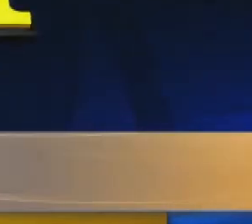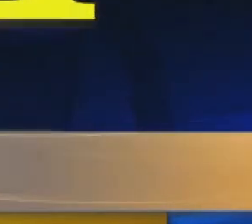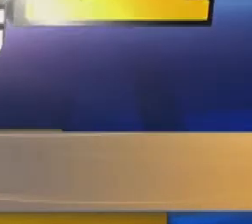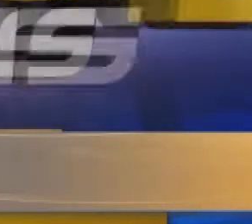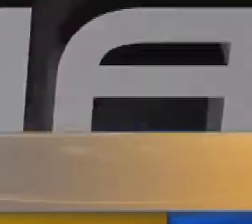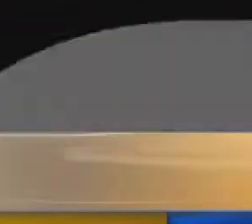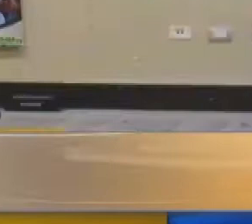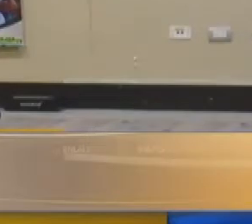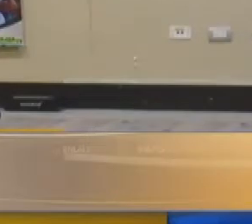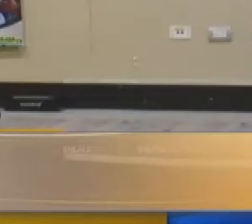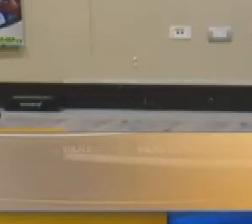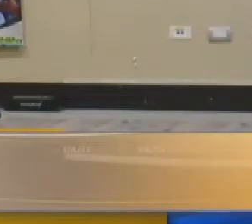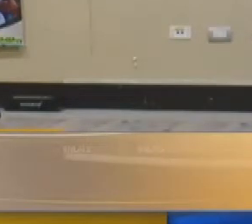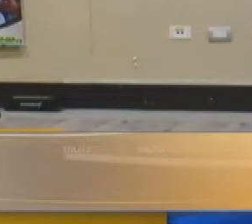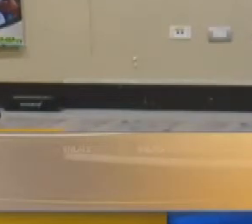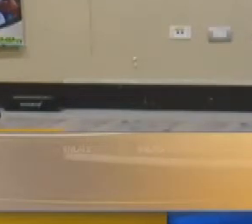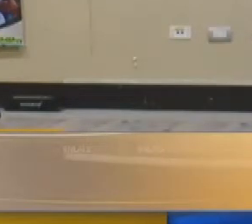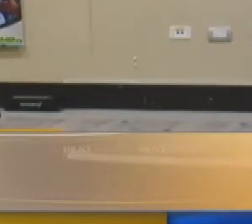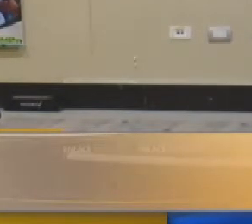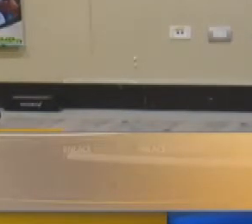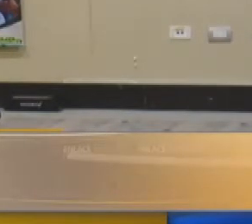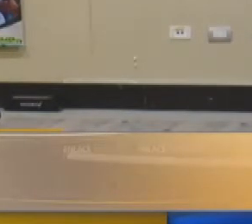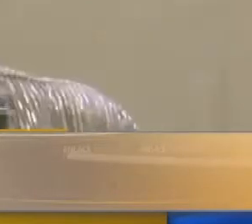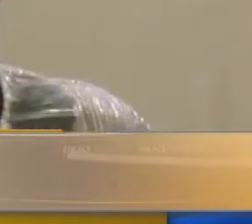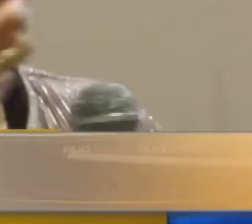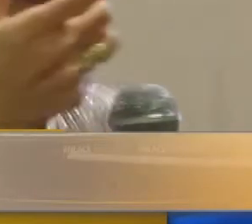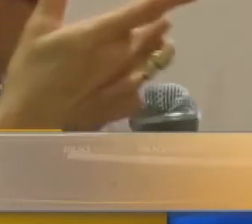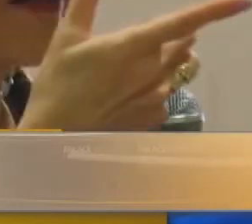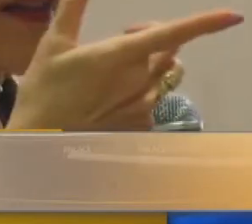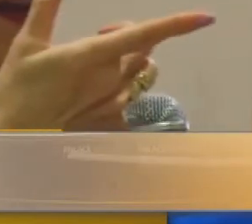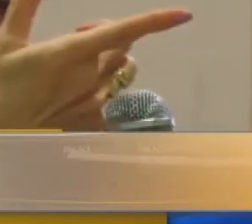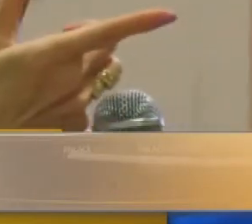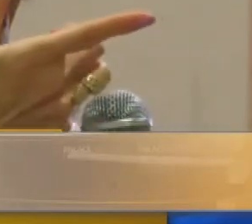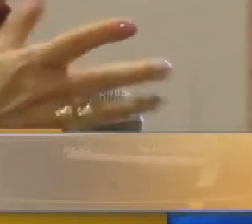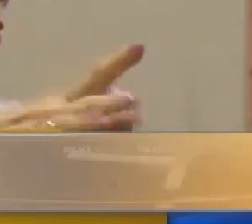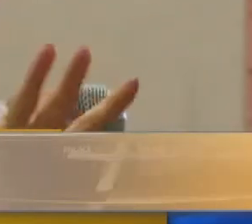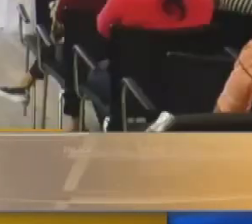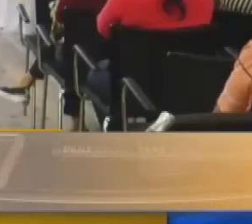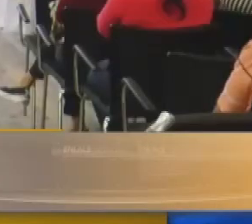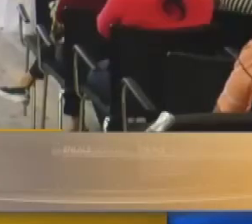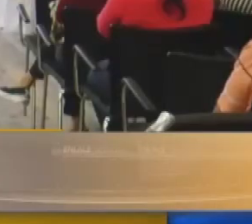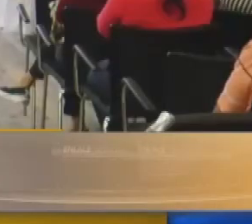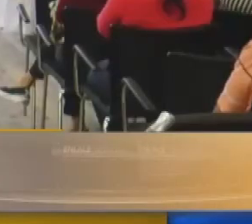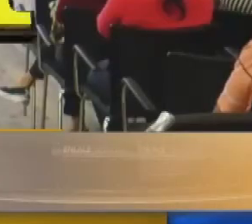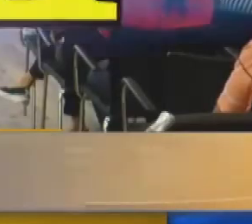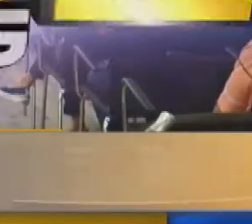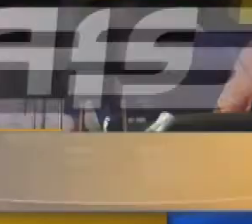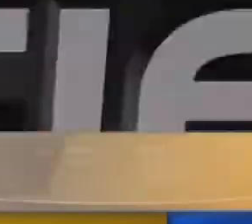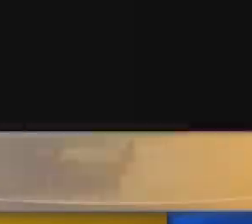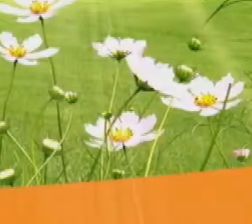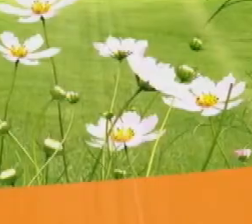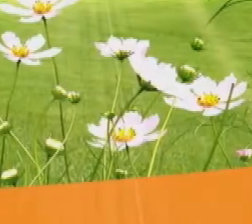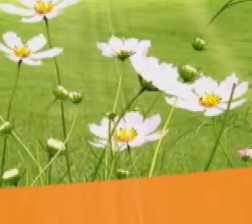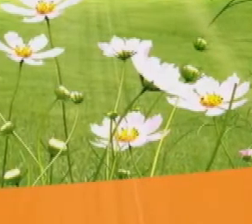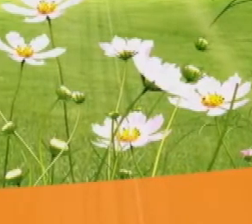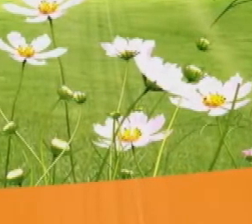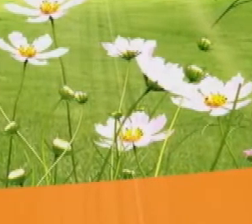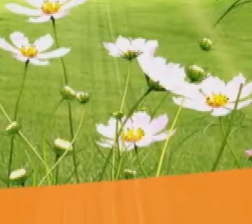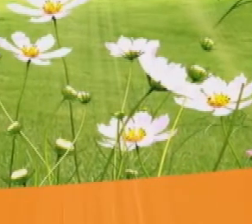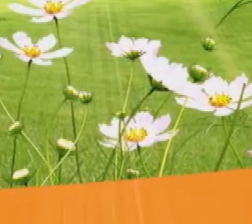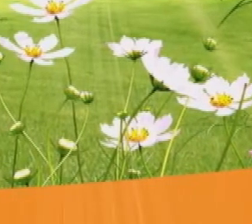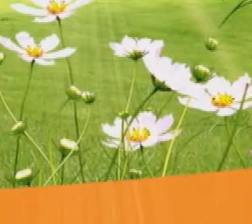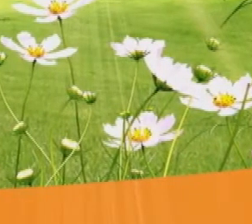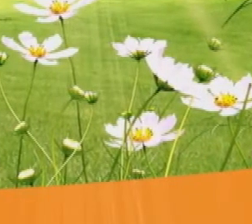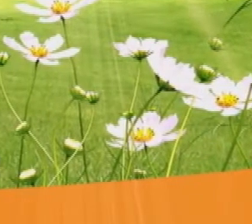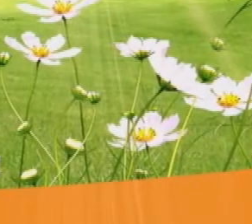contratación. Y al cierre, en la ciudad estuvo la destacada psicóloga Ánida Acevedo, quien habló sobre la disciplina del amor. Con el patrocinio de